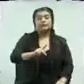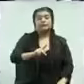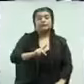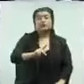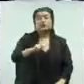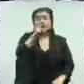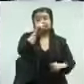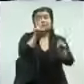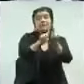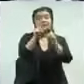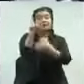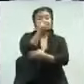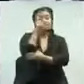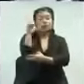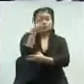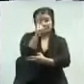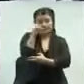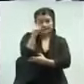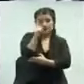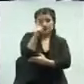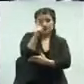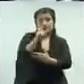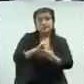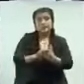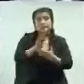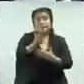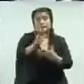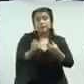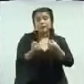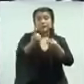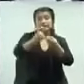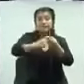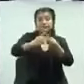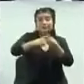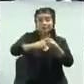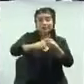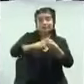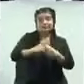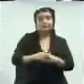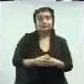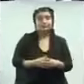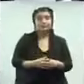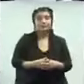y por la relevancia de su participación.